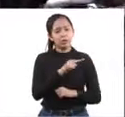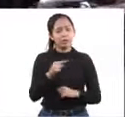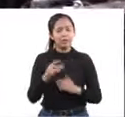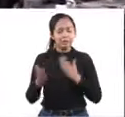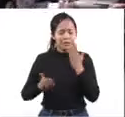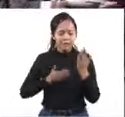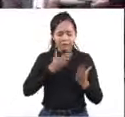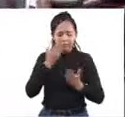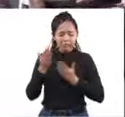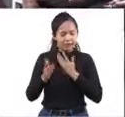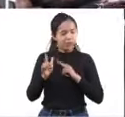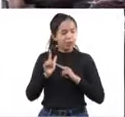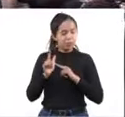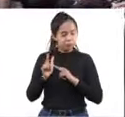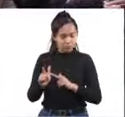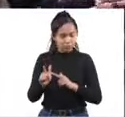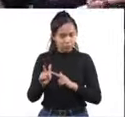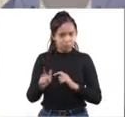estudios avanzados.